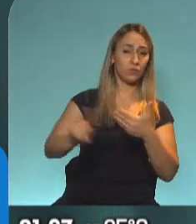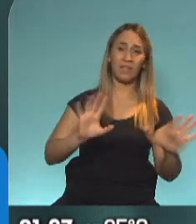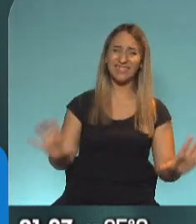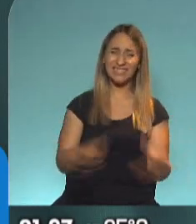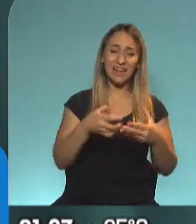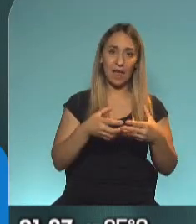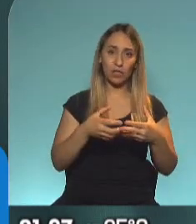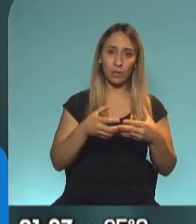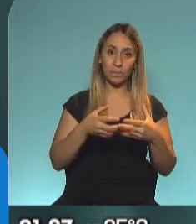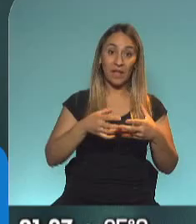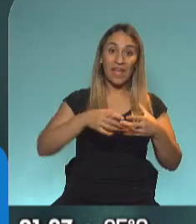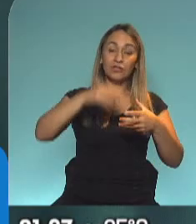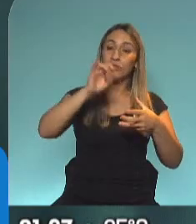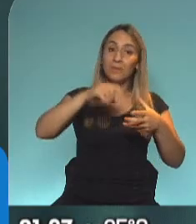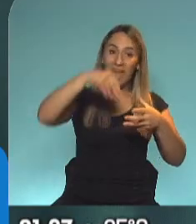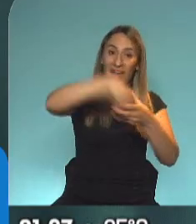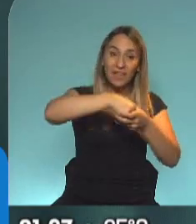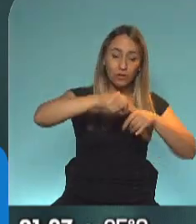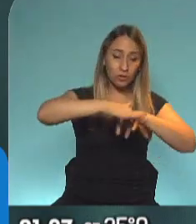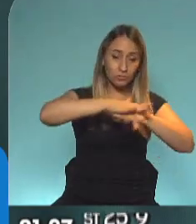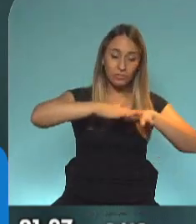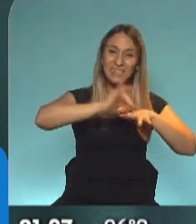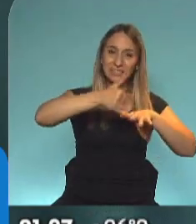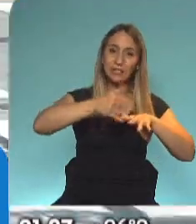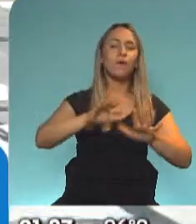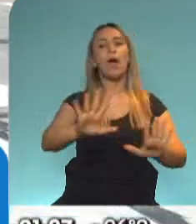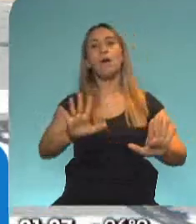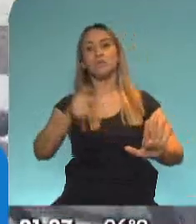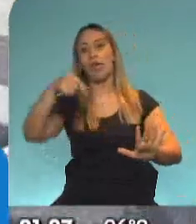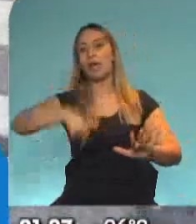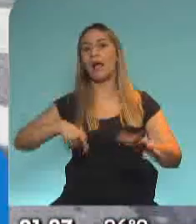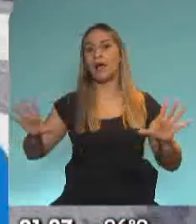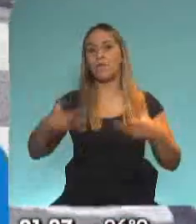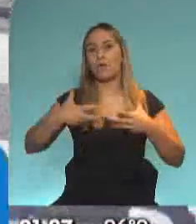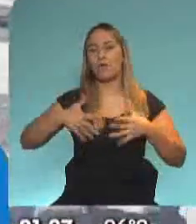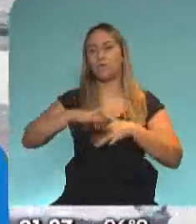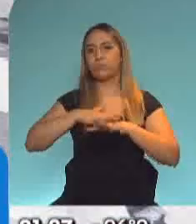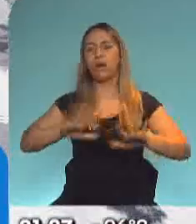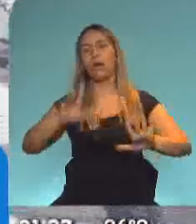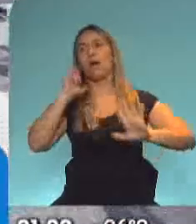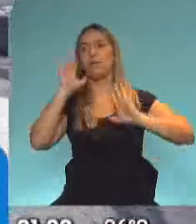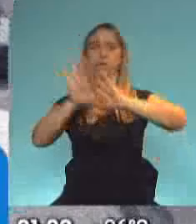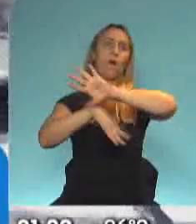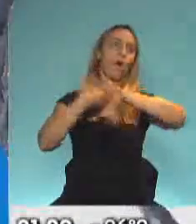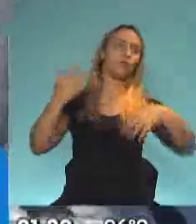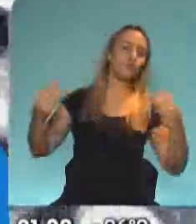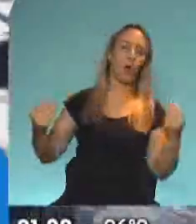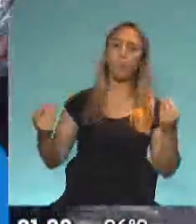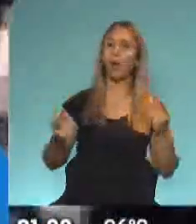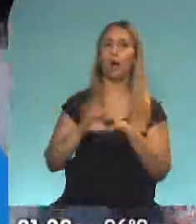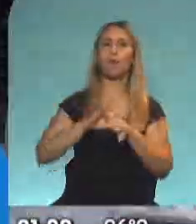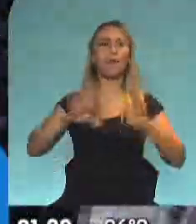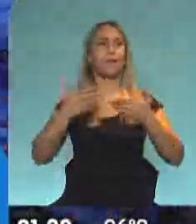cerrado el tránsito interno. Pero acá, si cerramos ese tránsito interno, se arma un revuelo que decía, no, la